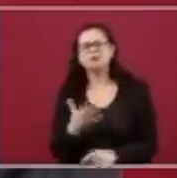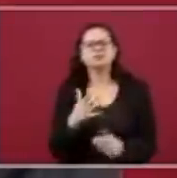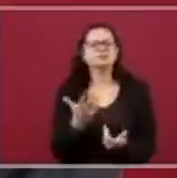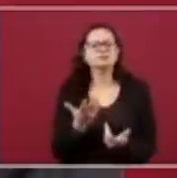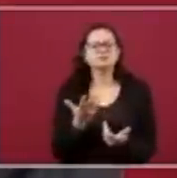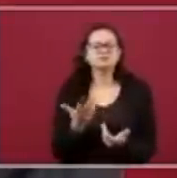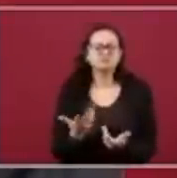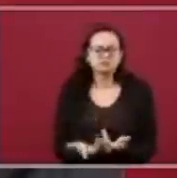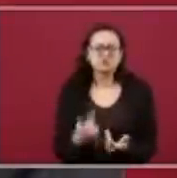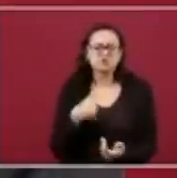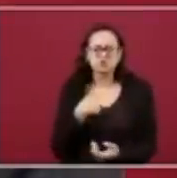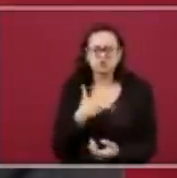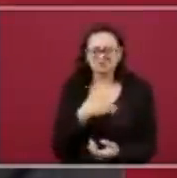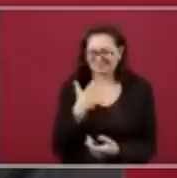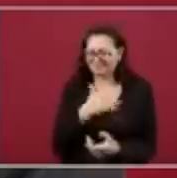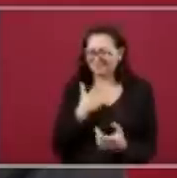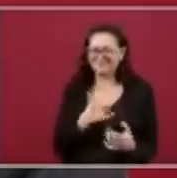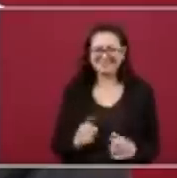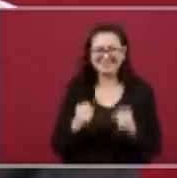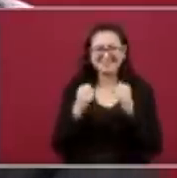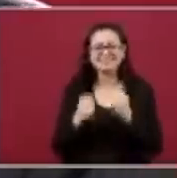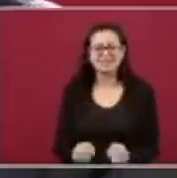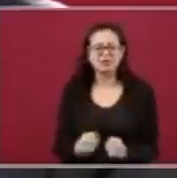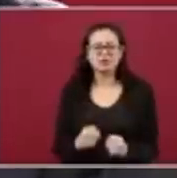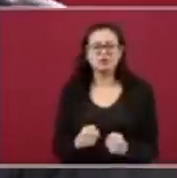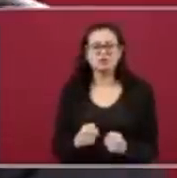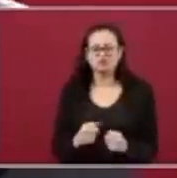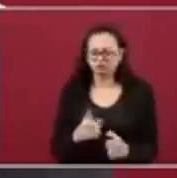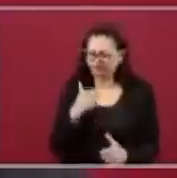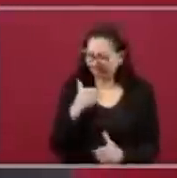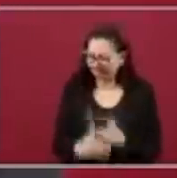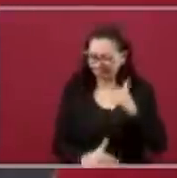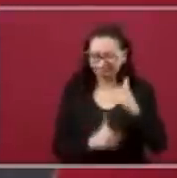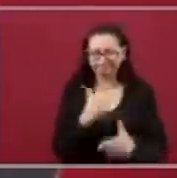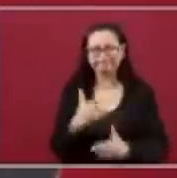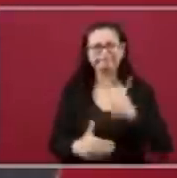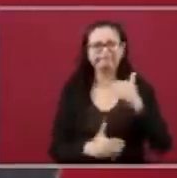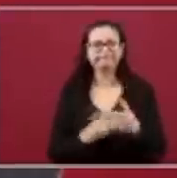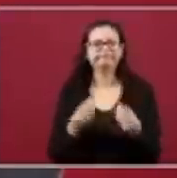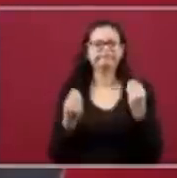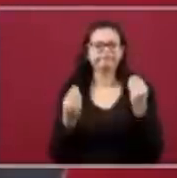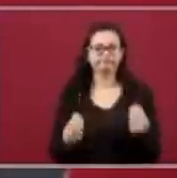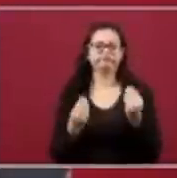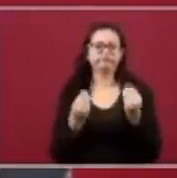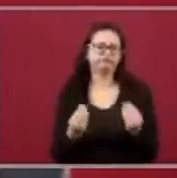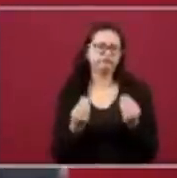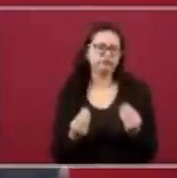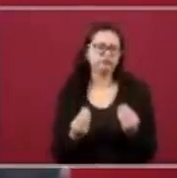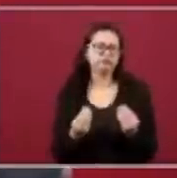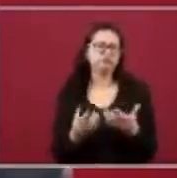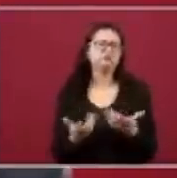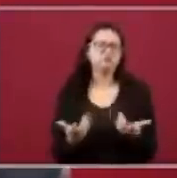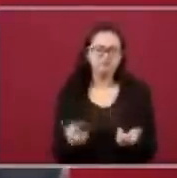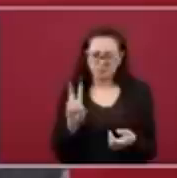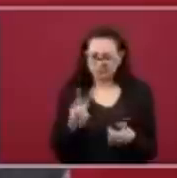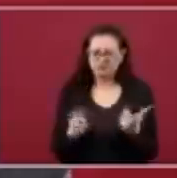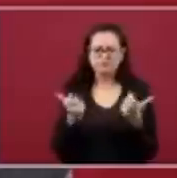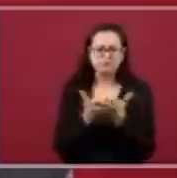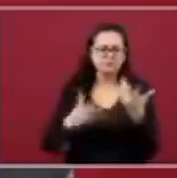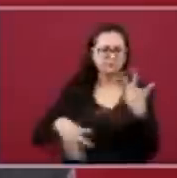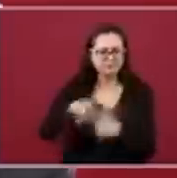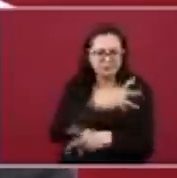convencido, seguro, que vamos a avanzar mucho y que va a haber crecimiento económico.